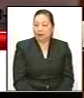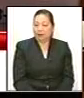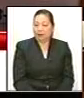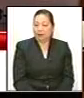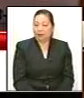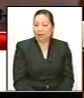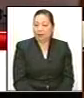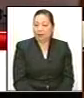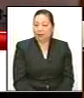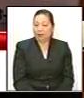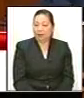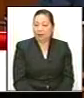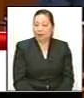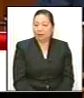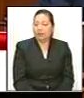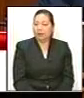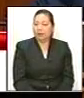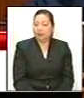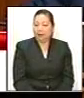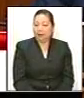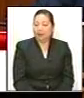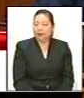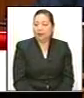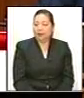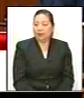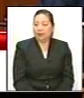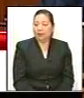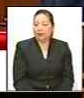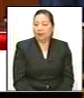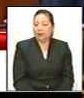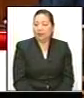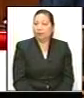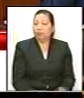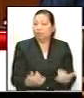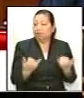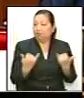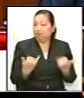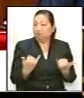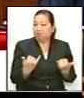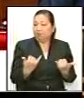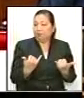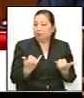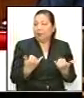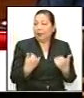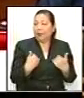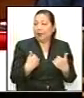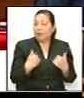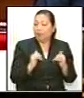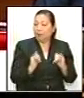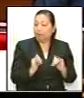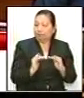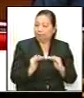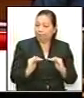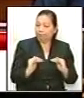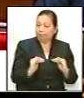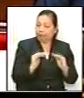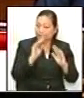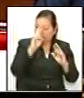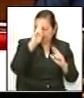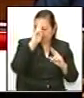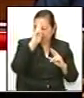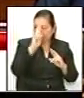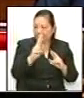Audio, por favor. Buenos días, señor presidente. Aquí simplemente tenemos que mantener las líneas mínimas de